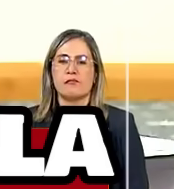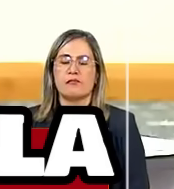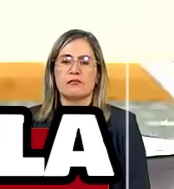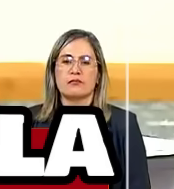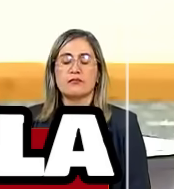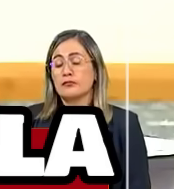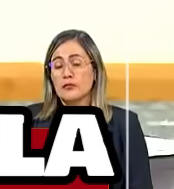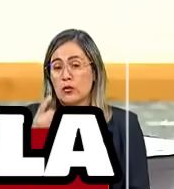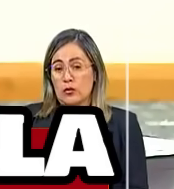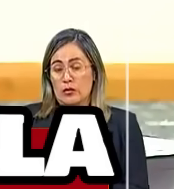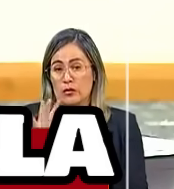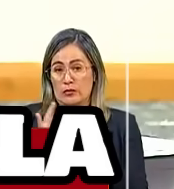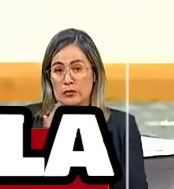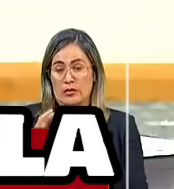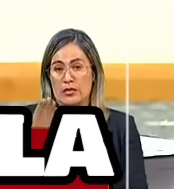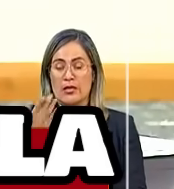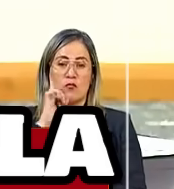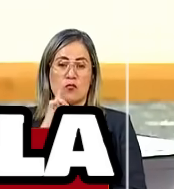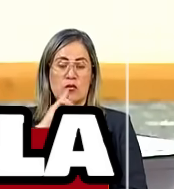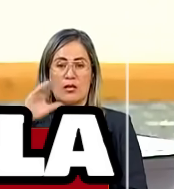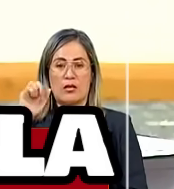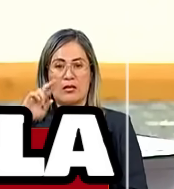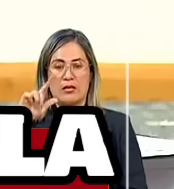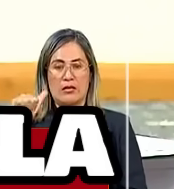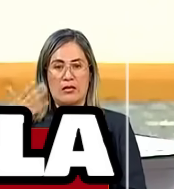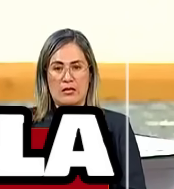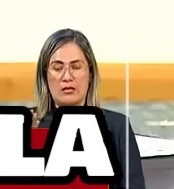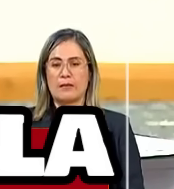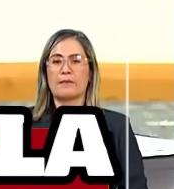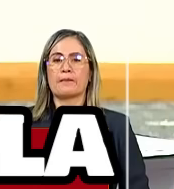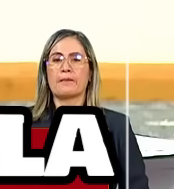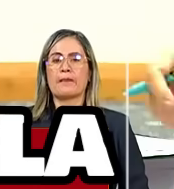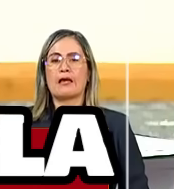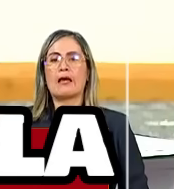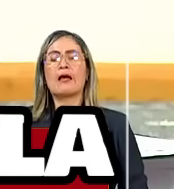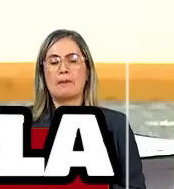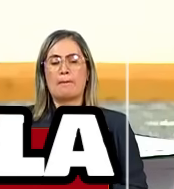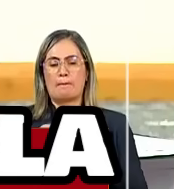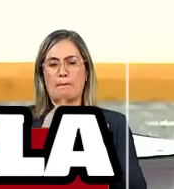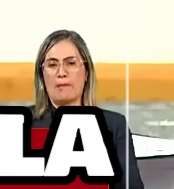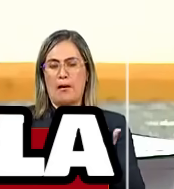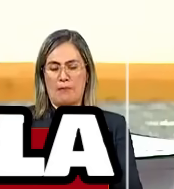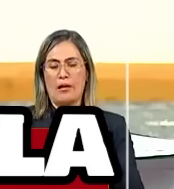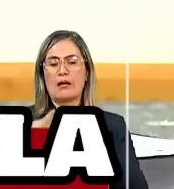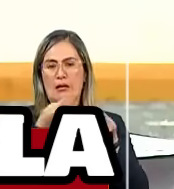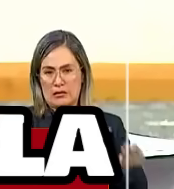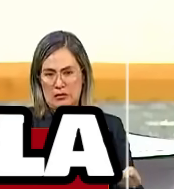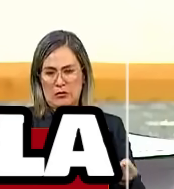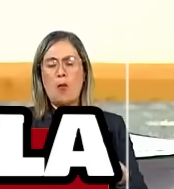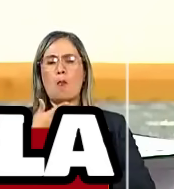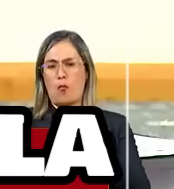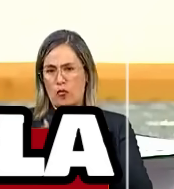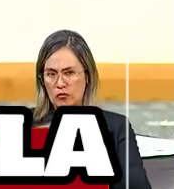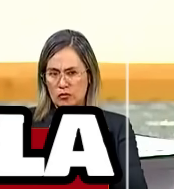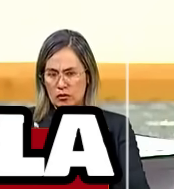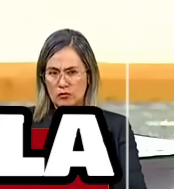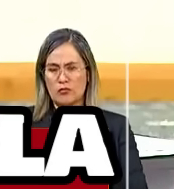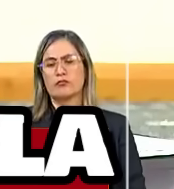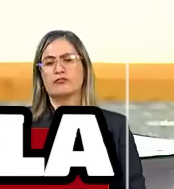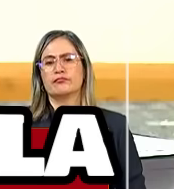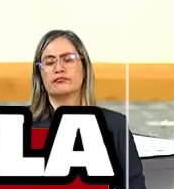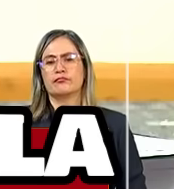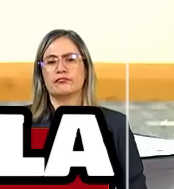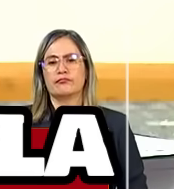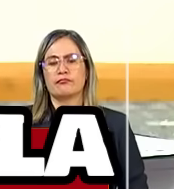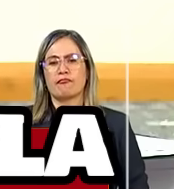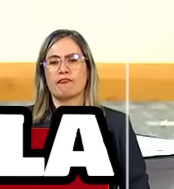Nada más para claridad, la propia consejera Carla Humphrey, en su escrito que nos envía, hace referencia al proceso de recusación